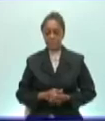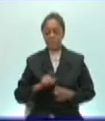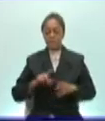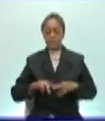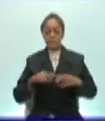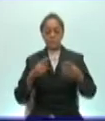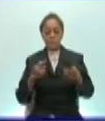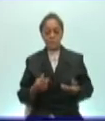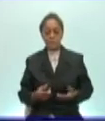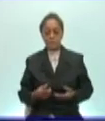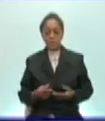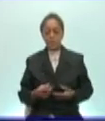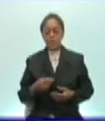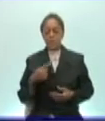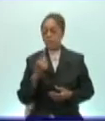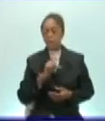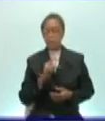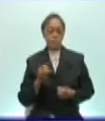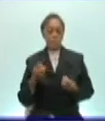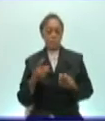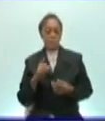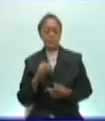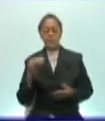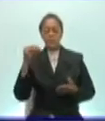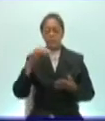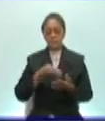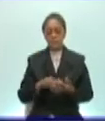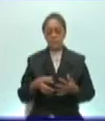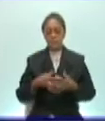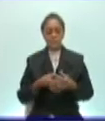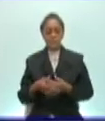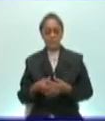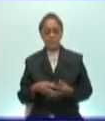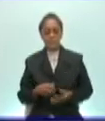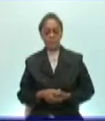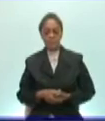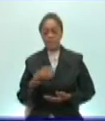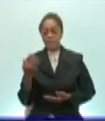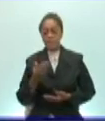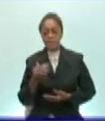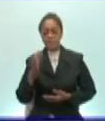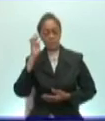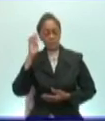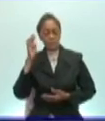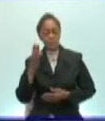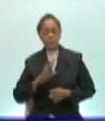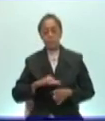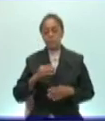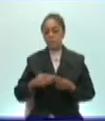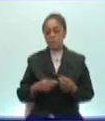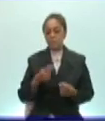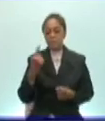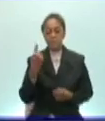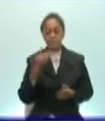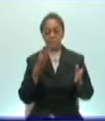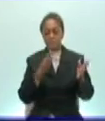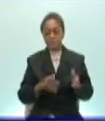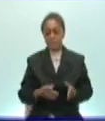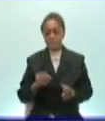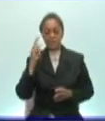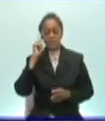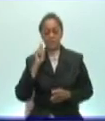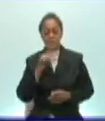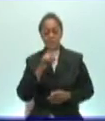qué no es casual la intervención norteamericana? Rápido, recuerden lo que pasó en la primera mitad del siglo XIX, o